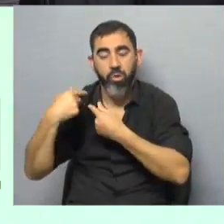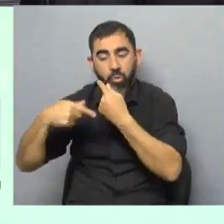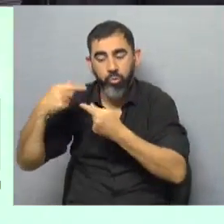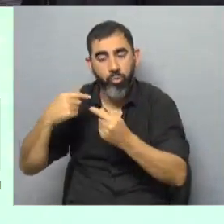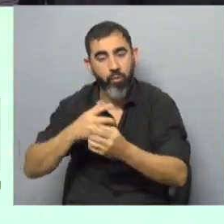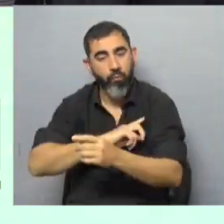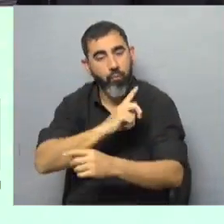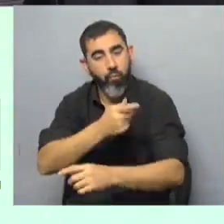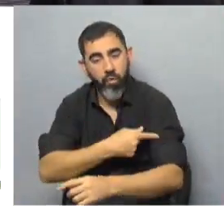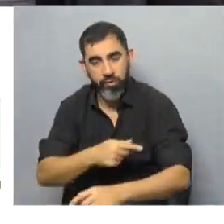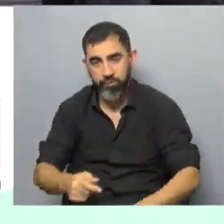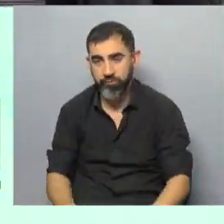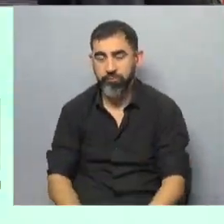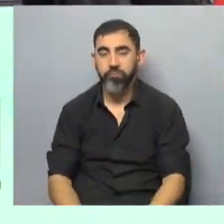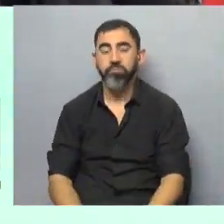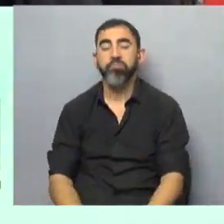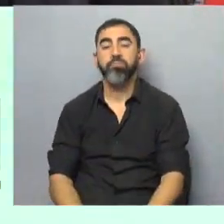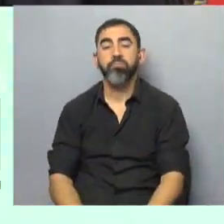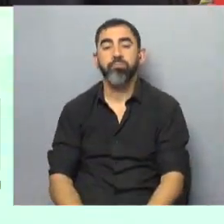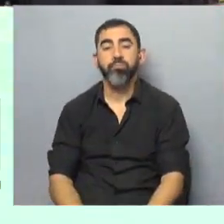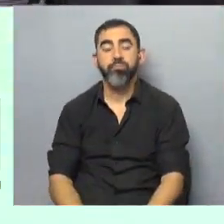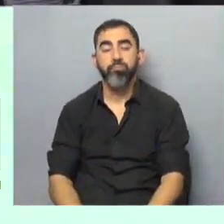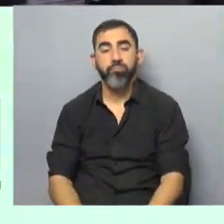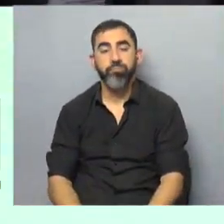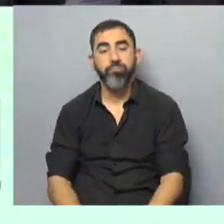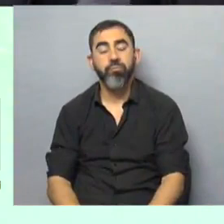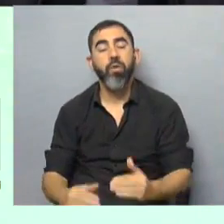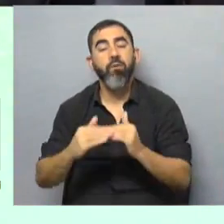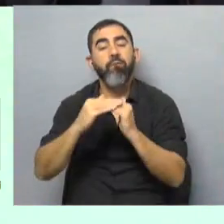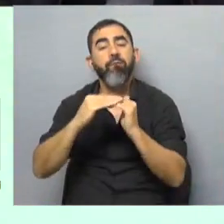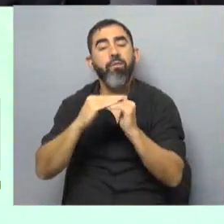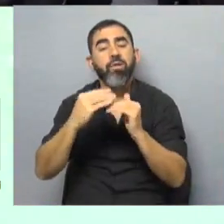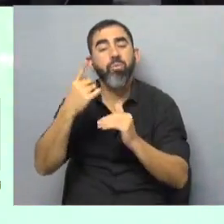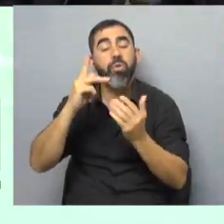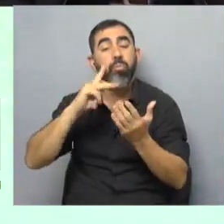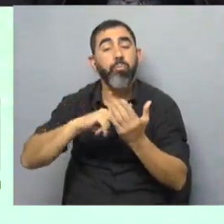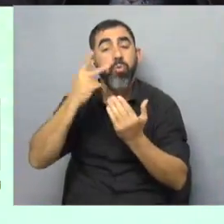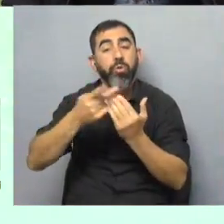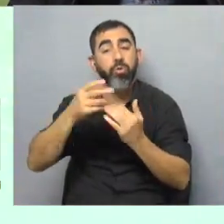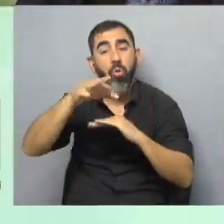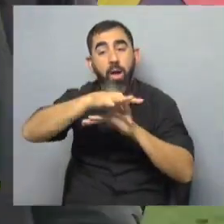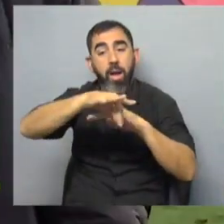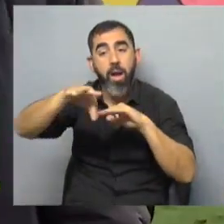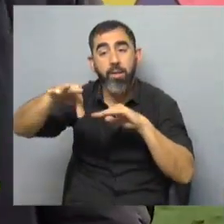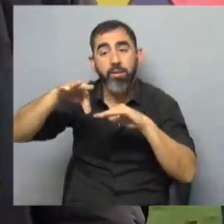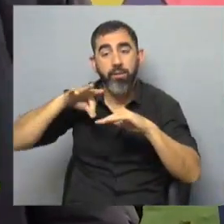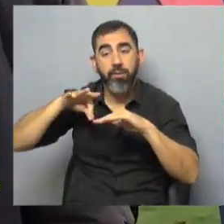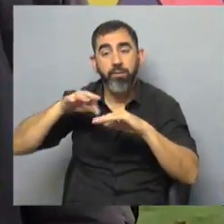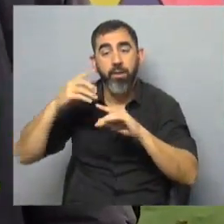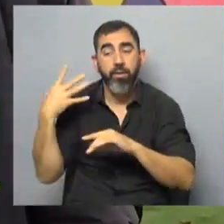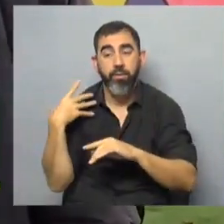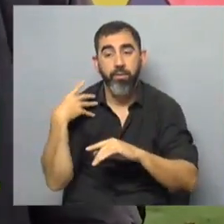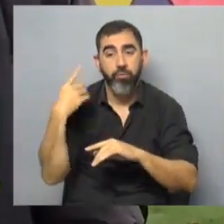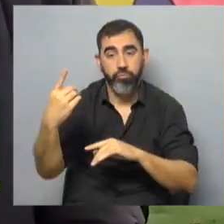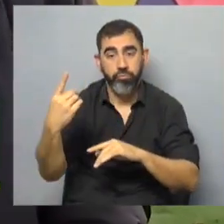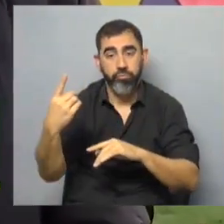adelante. Una de las bases del proyecto era que una arquitecta estuviese en la dirección